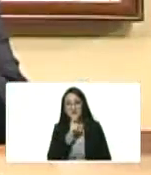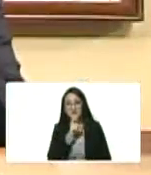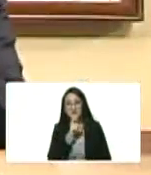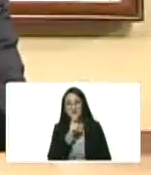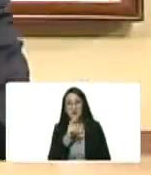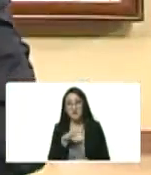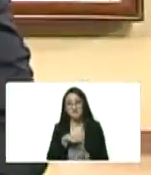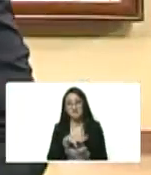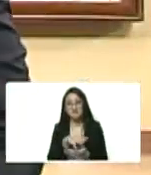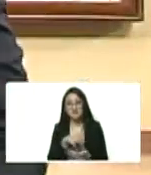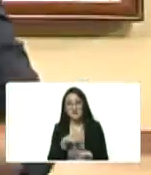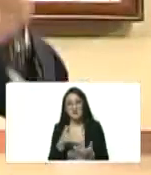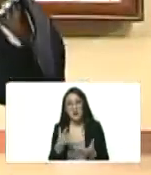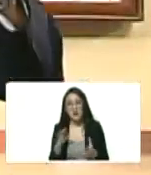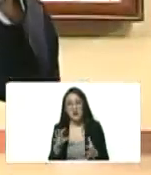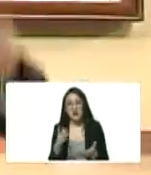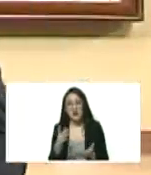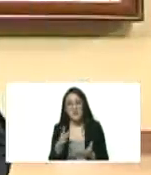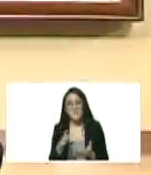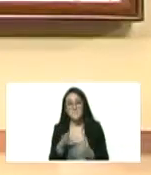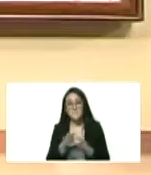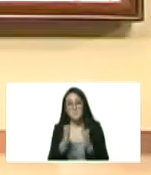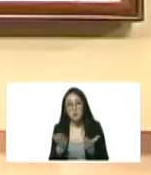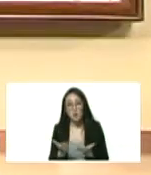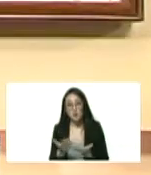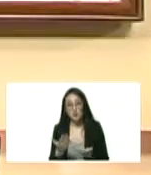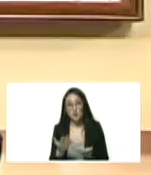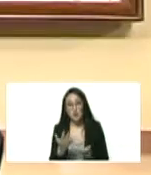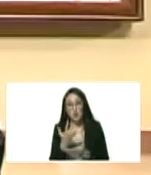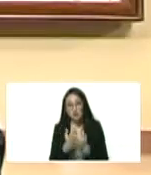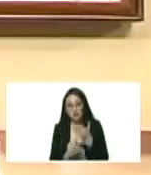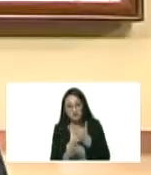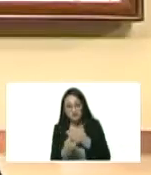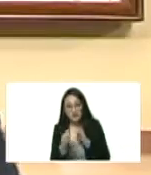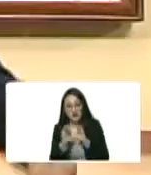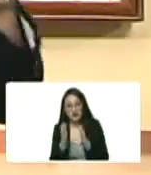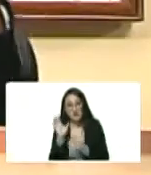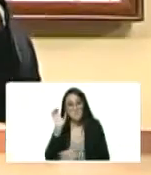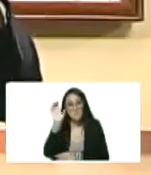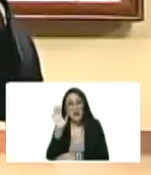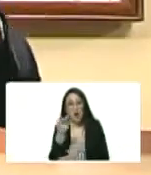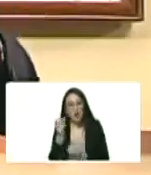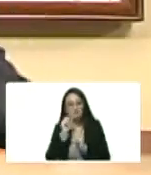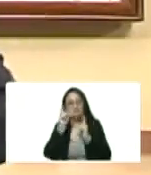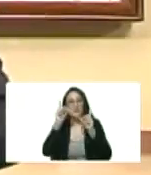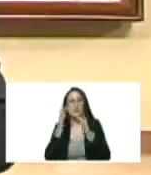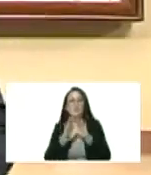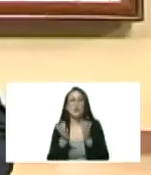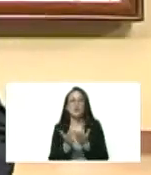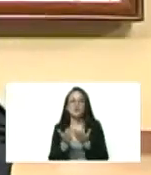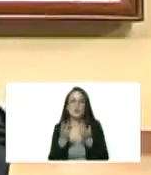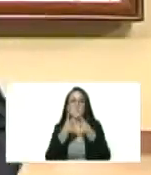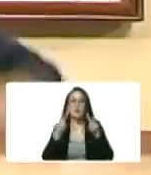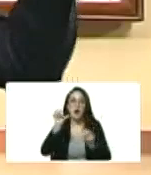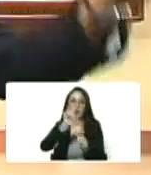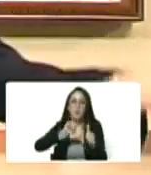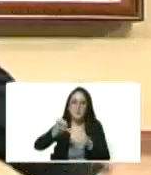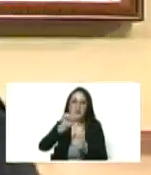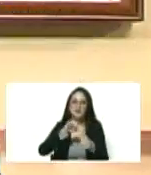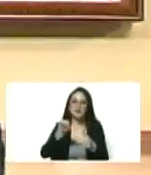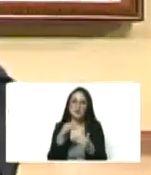a caer en un mundo de dominación uniimperial o despertarnos a un mundo de paz, de cooperación, de